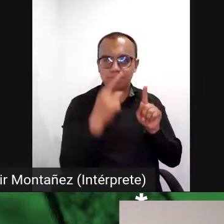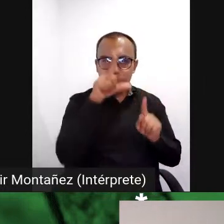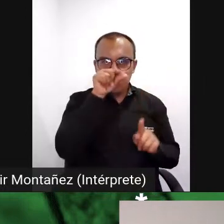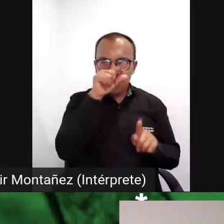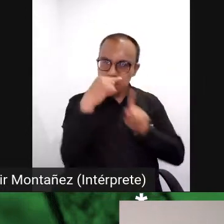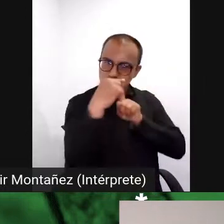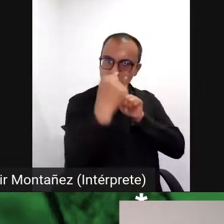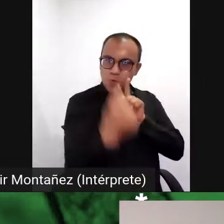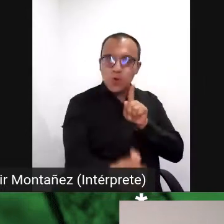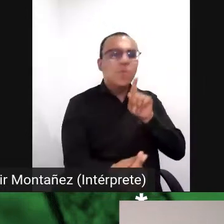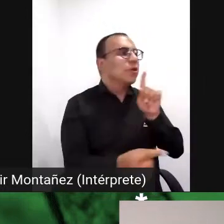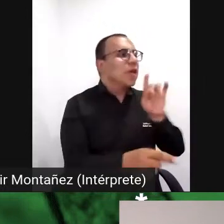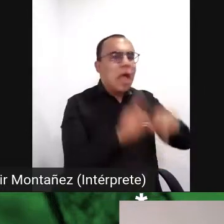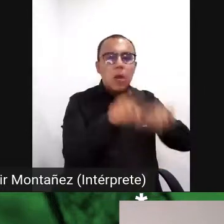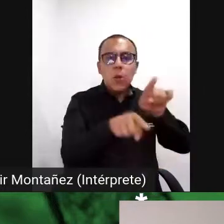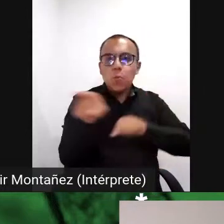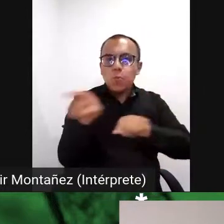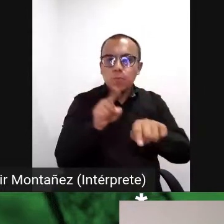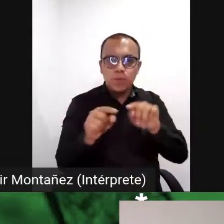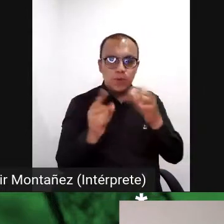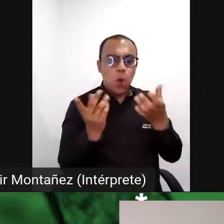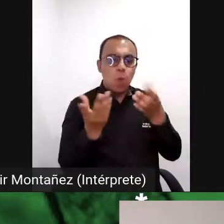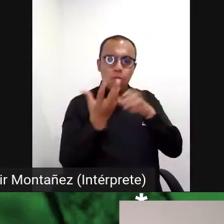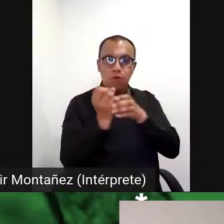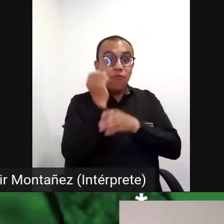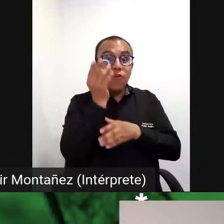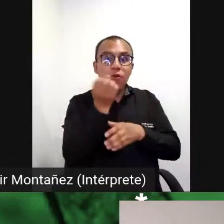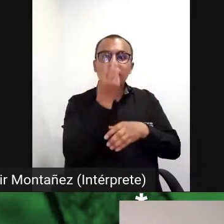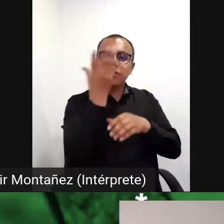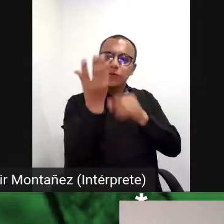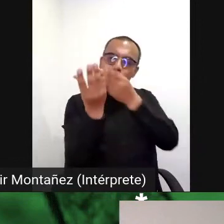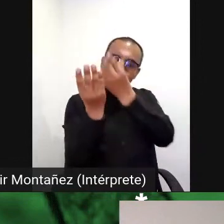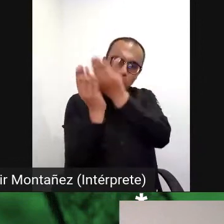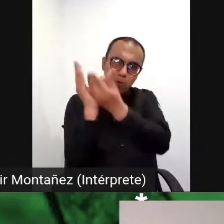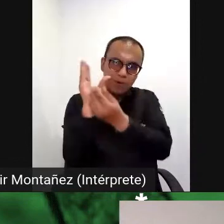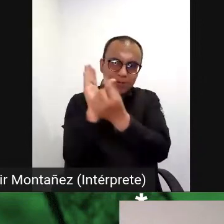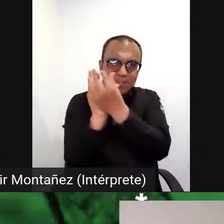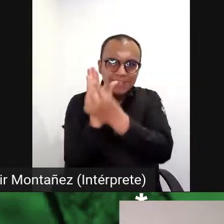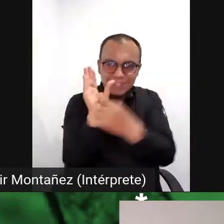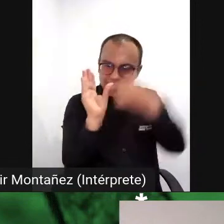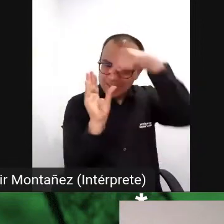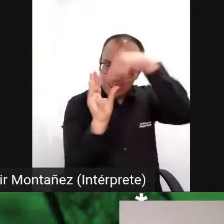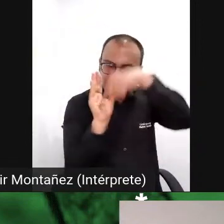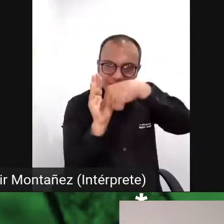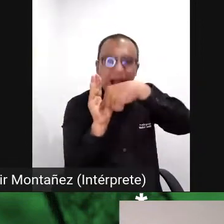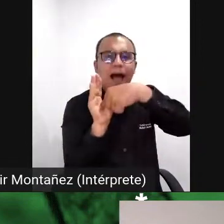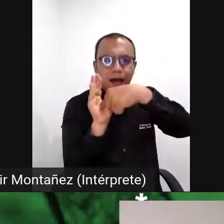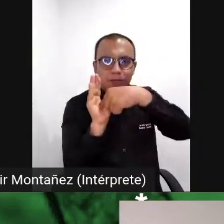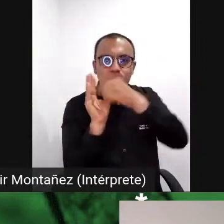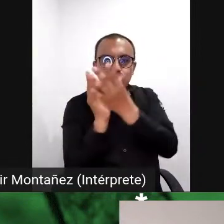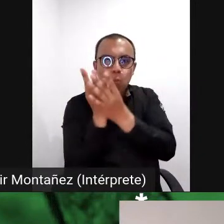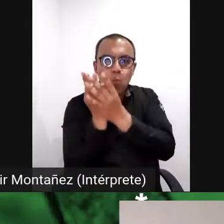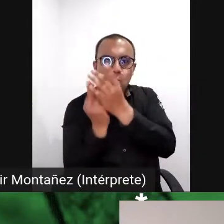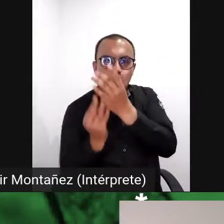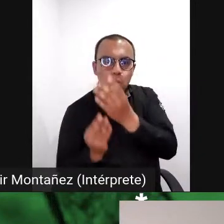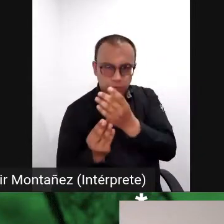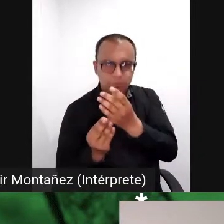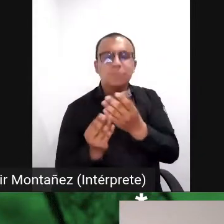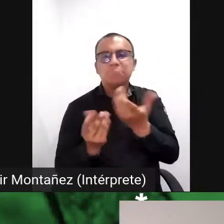tomar el néctar de algunas flores que tienen las corolas. La estructura de la flor es muy larga, como la de las